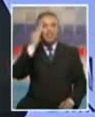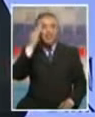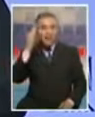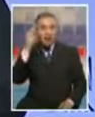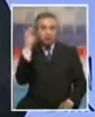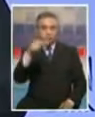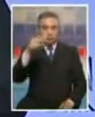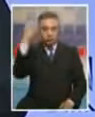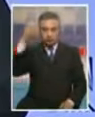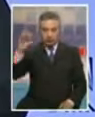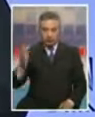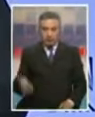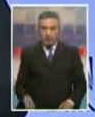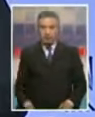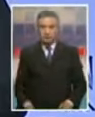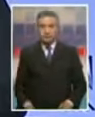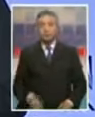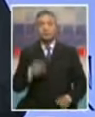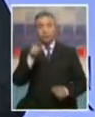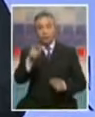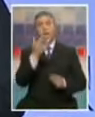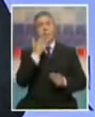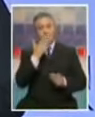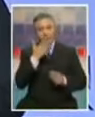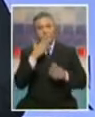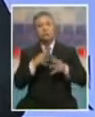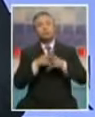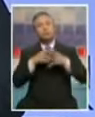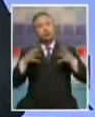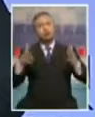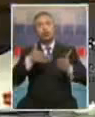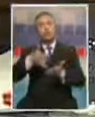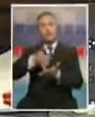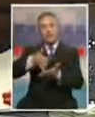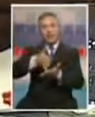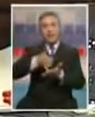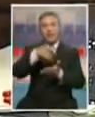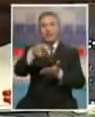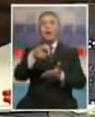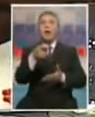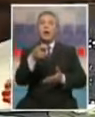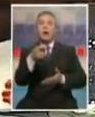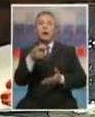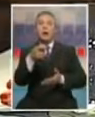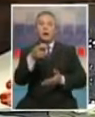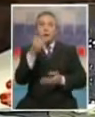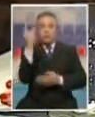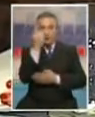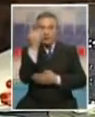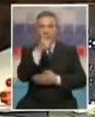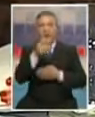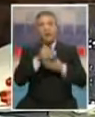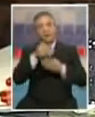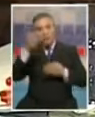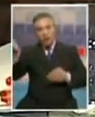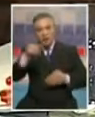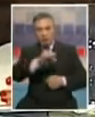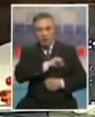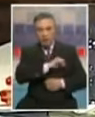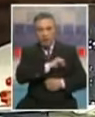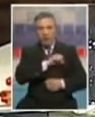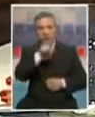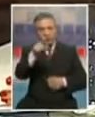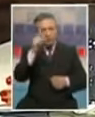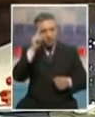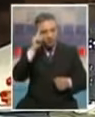Serena. Se habla mucho de la debilidad educacional universitaria fuera de Santiago. ¿Es partidario de